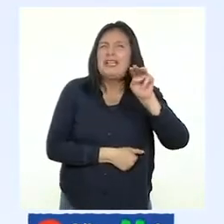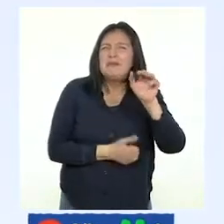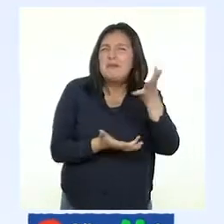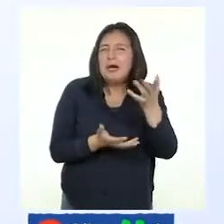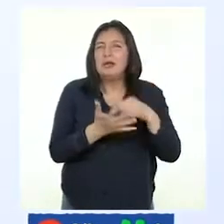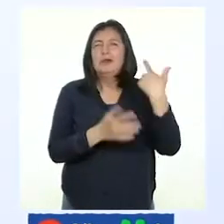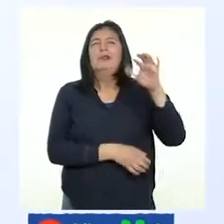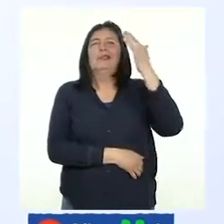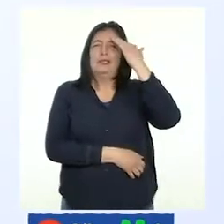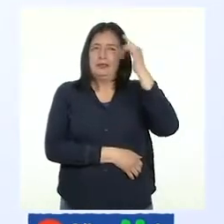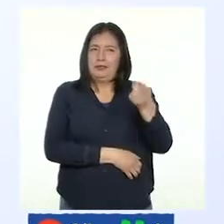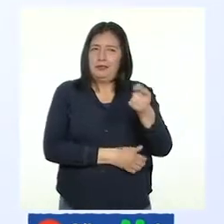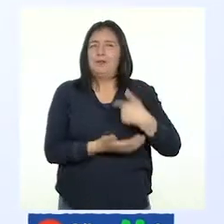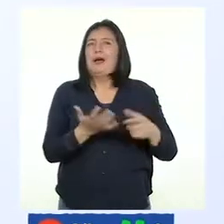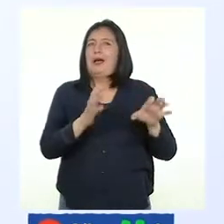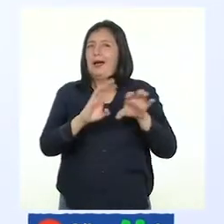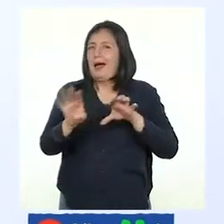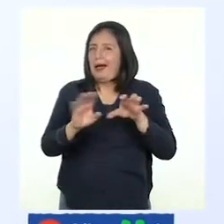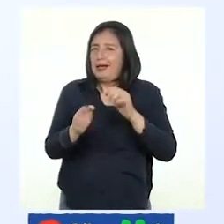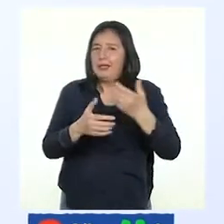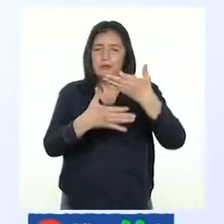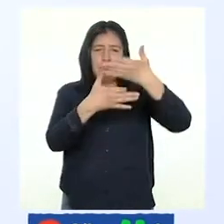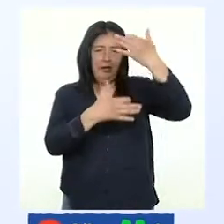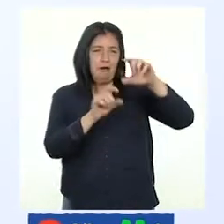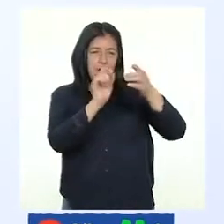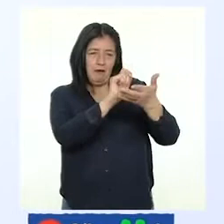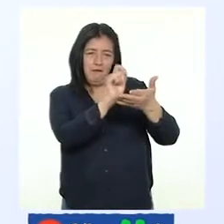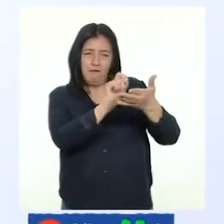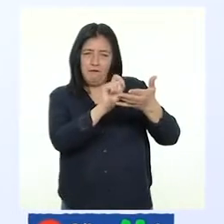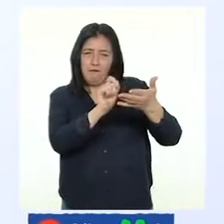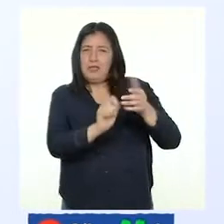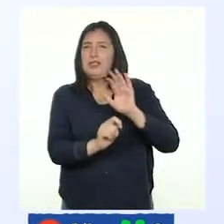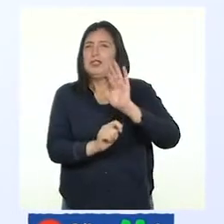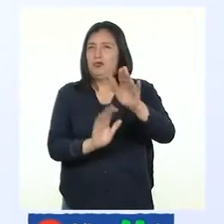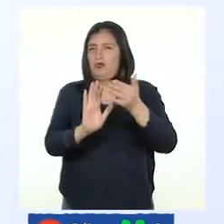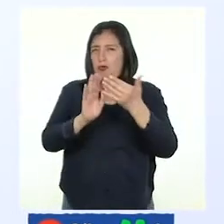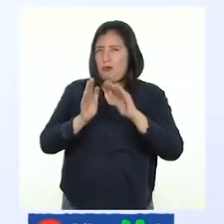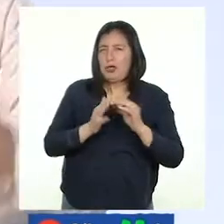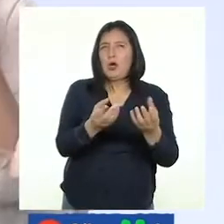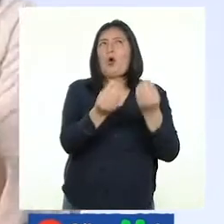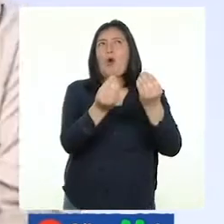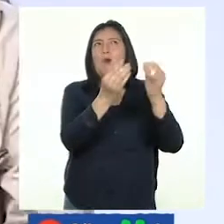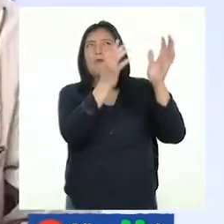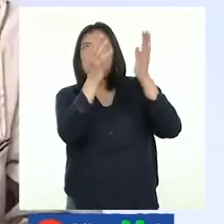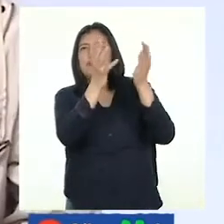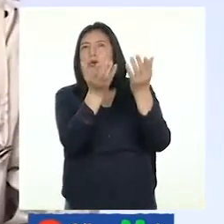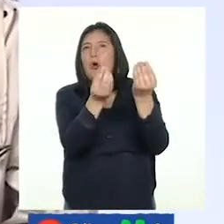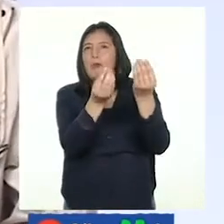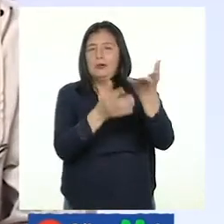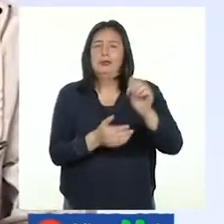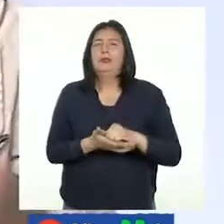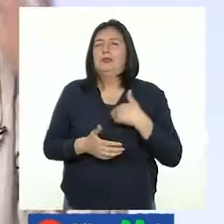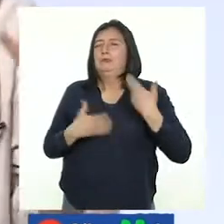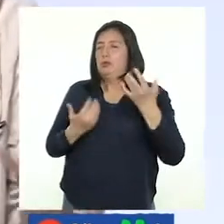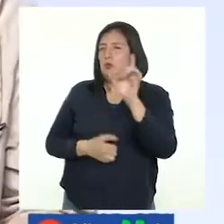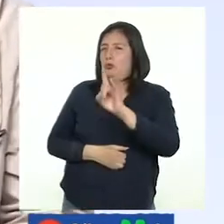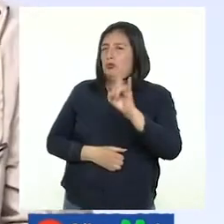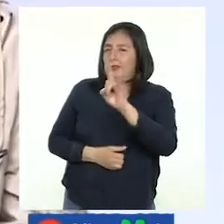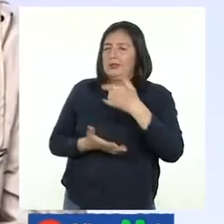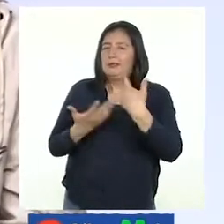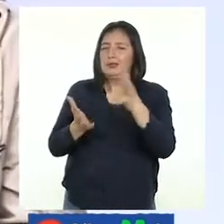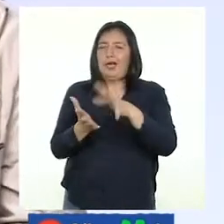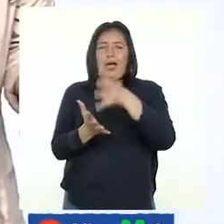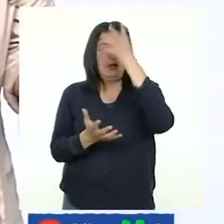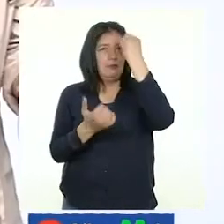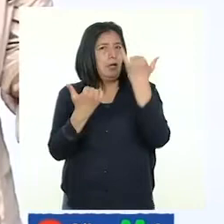que lo identifiquen, elaborarán una ficha sobre el clima en su comunidad. Para ello pueden utilizar lo